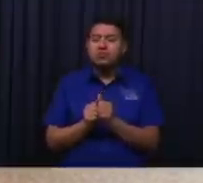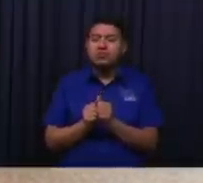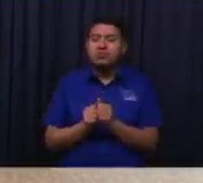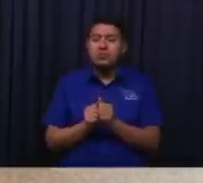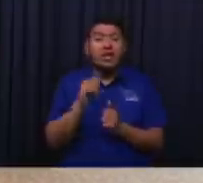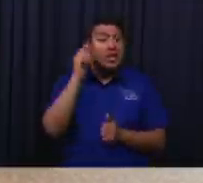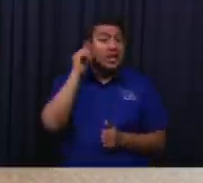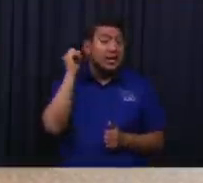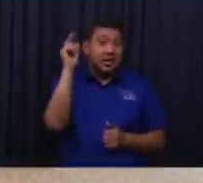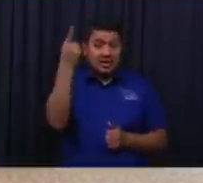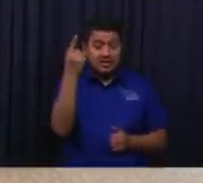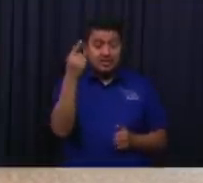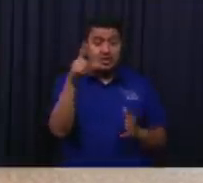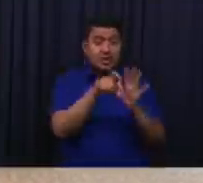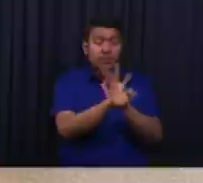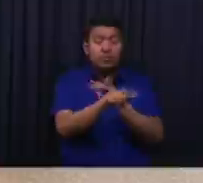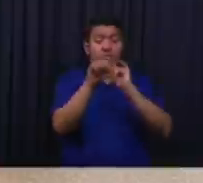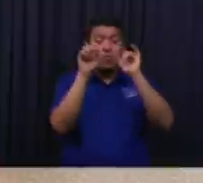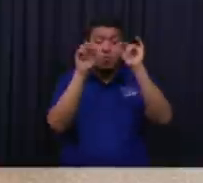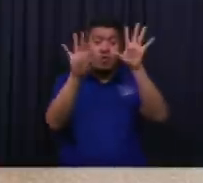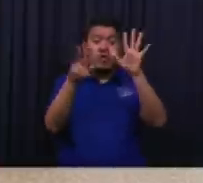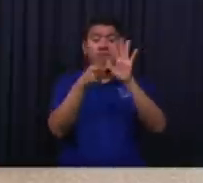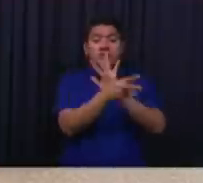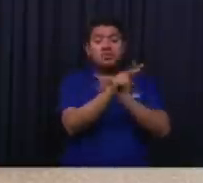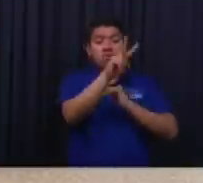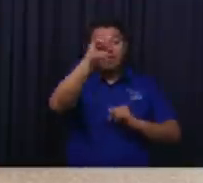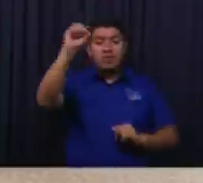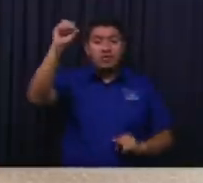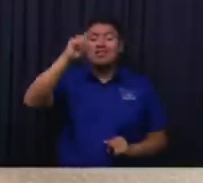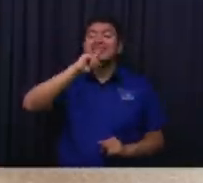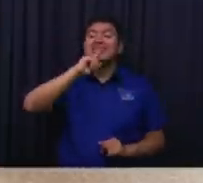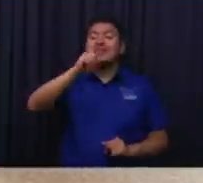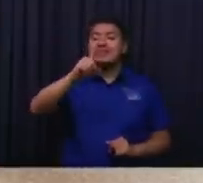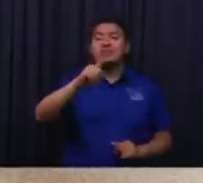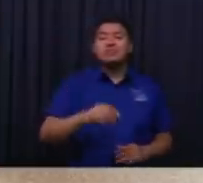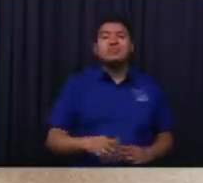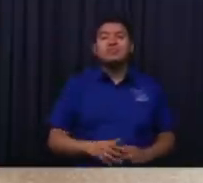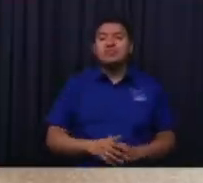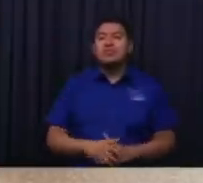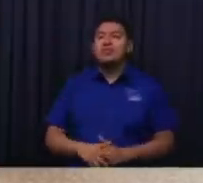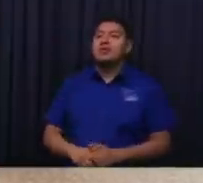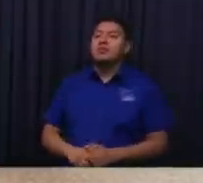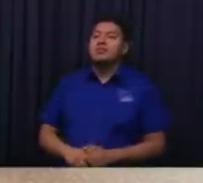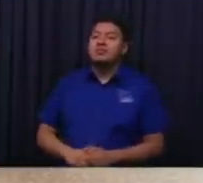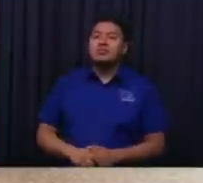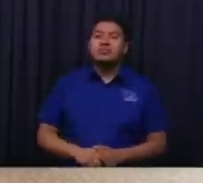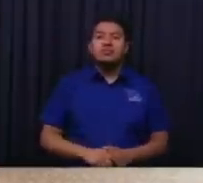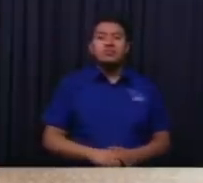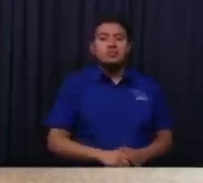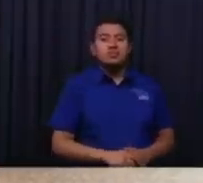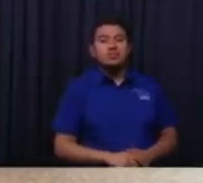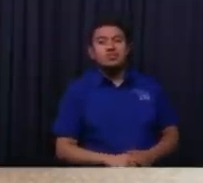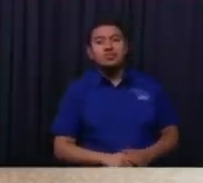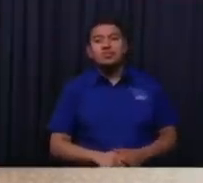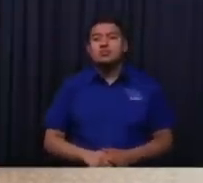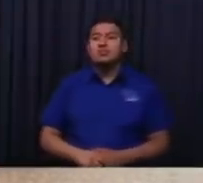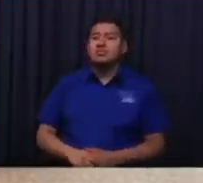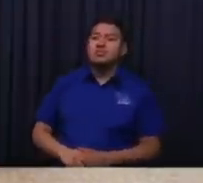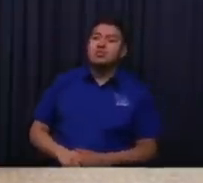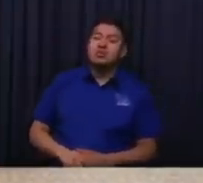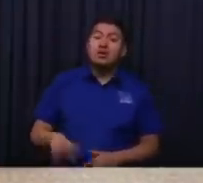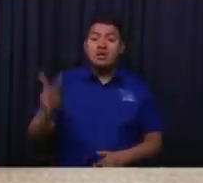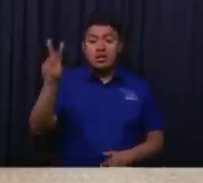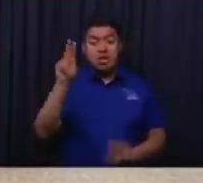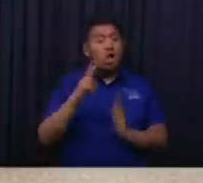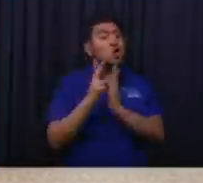9:20, ¿va? Ok. Mire cómo dice algunas otras versiones, como la versión en inglés.